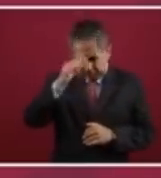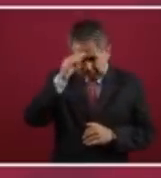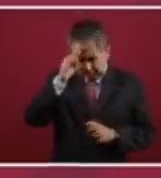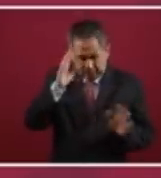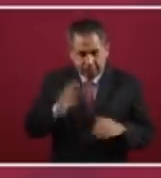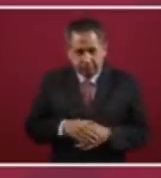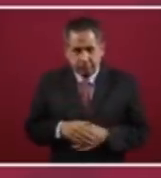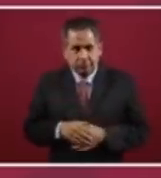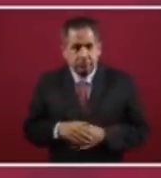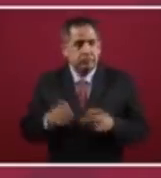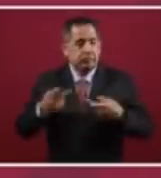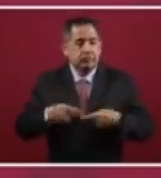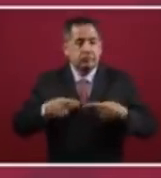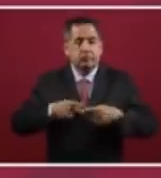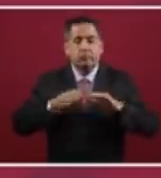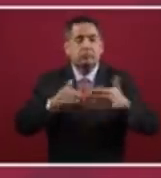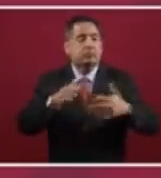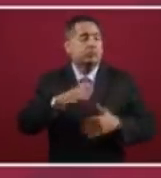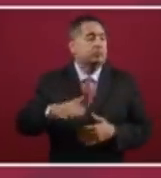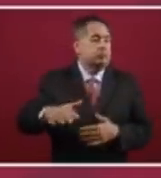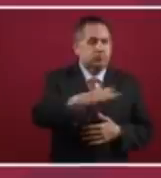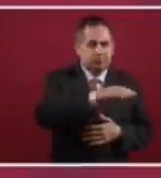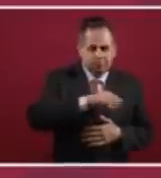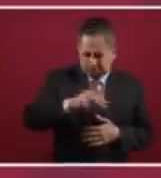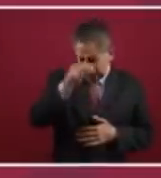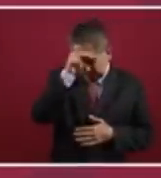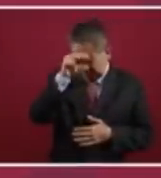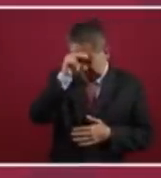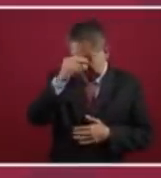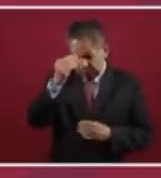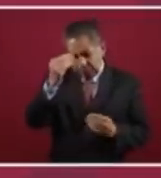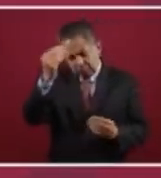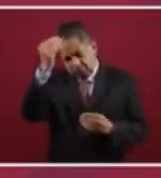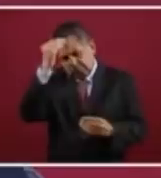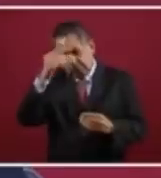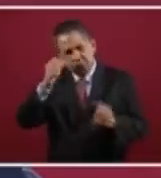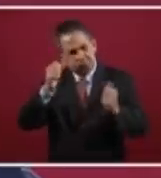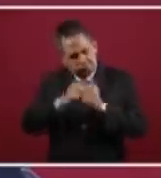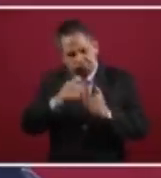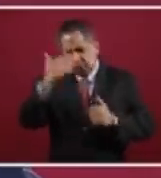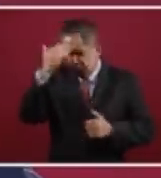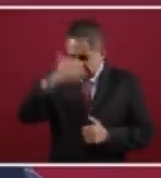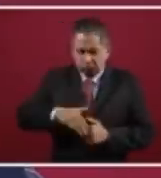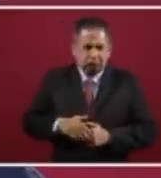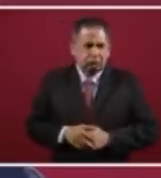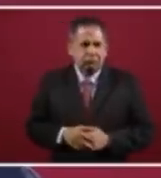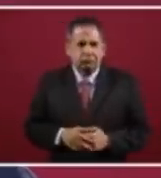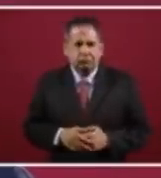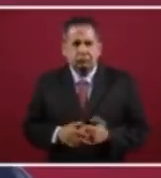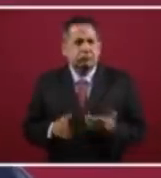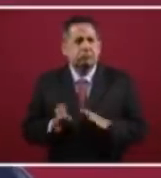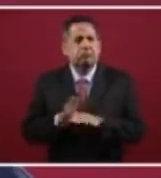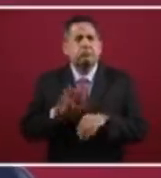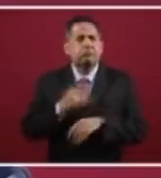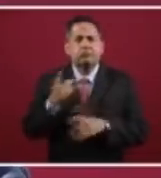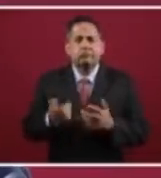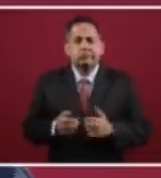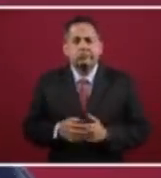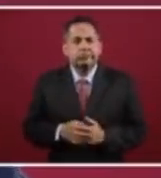de que el pueblo es sabio y agradecido, porque